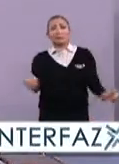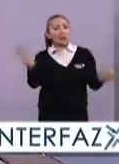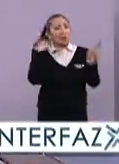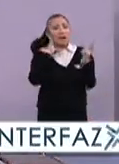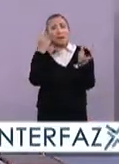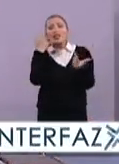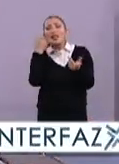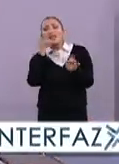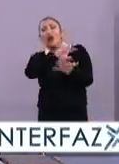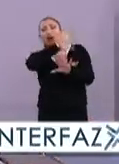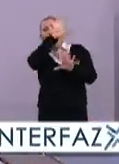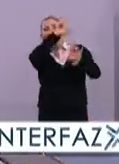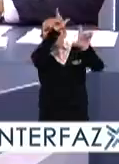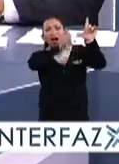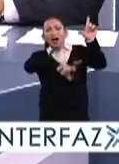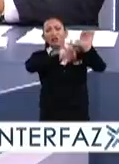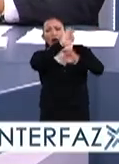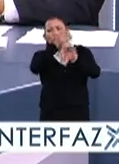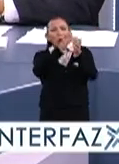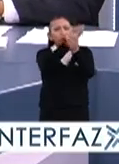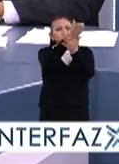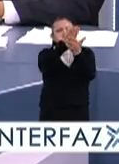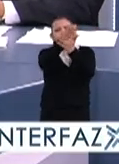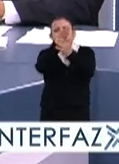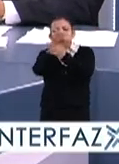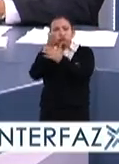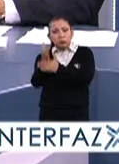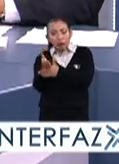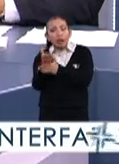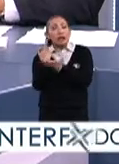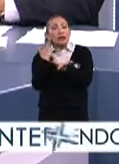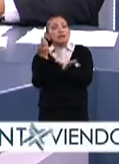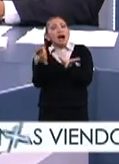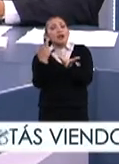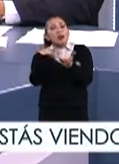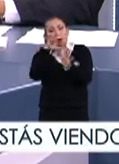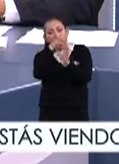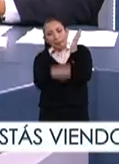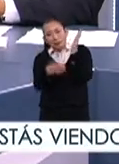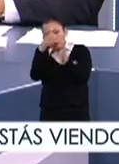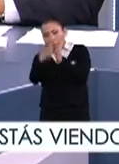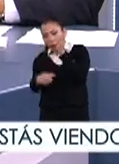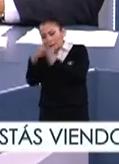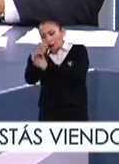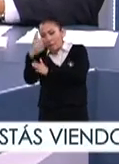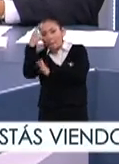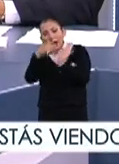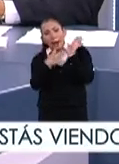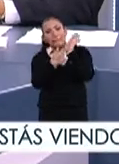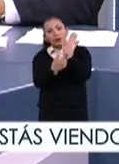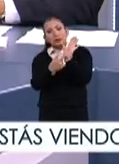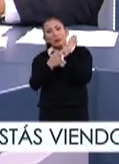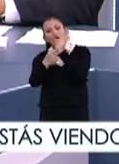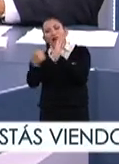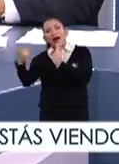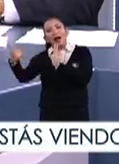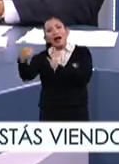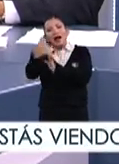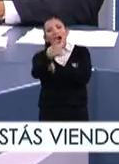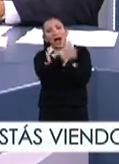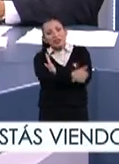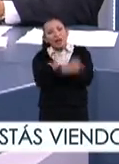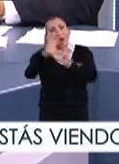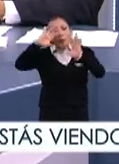Van a tratar de cubrir todo el país y pues van a hacer capítulos para poder mostrar cada uno de